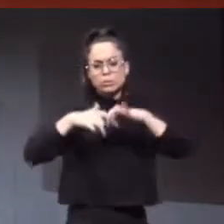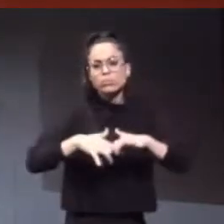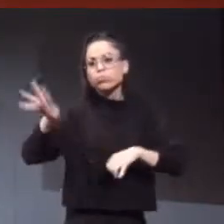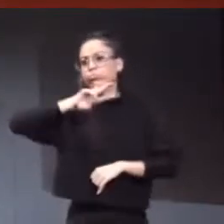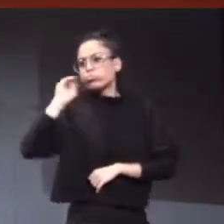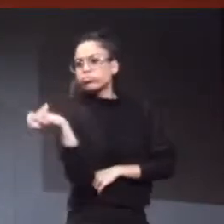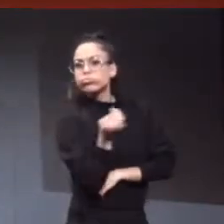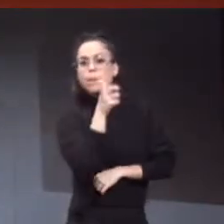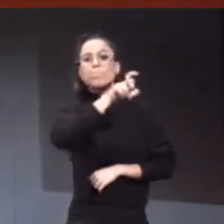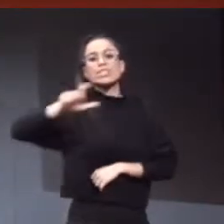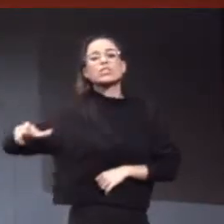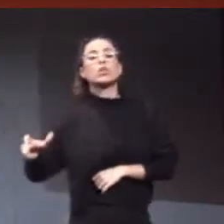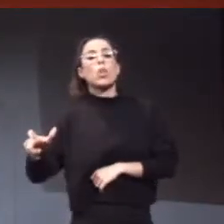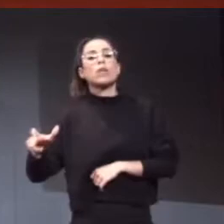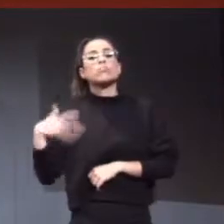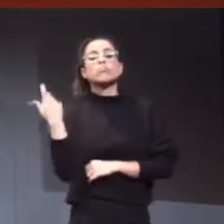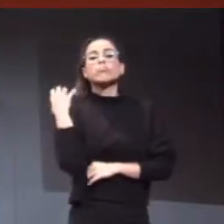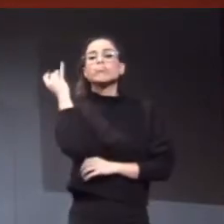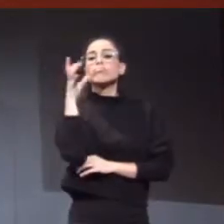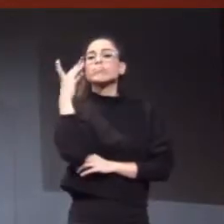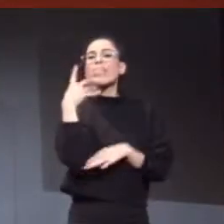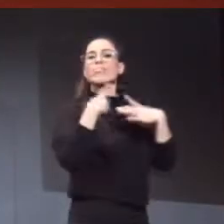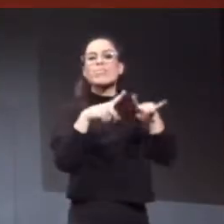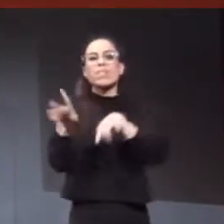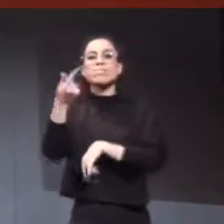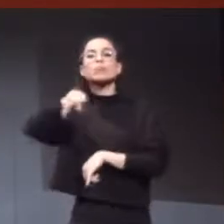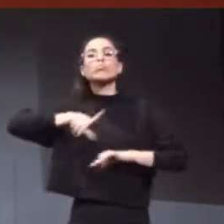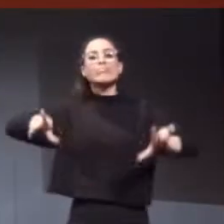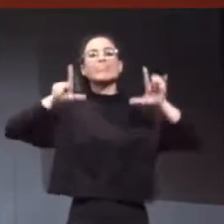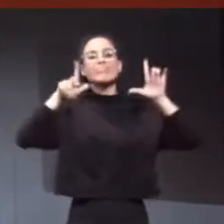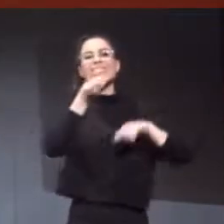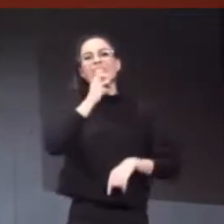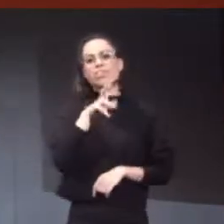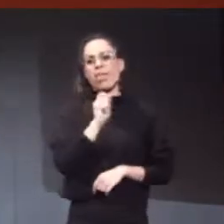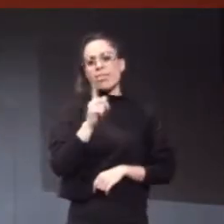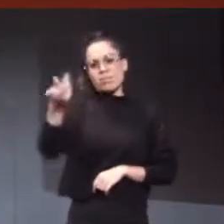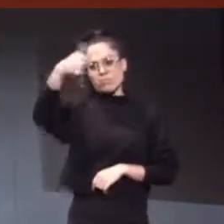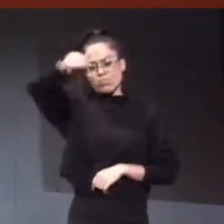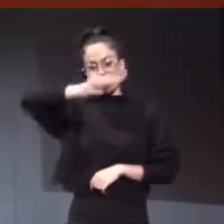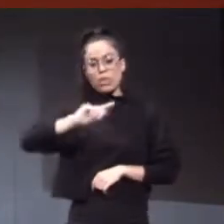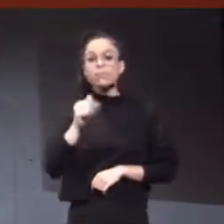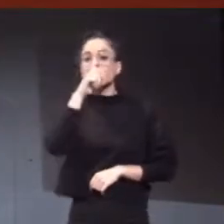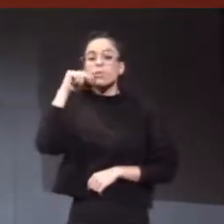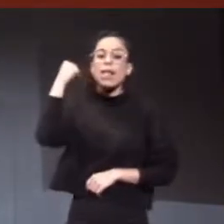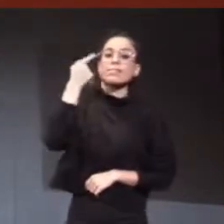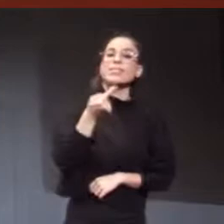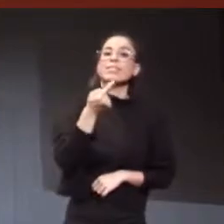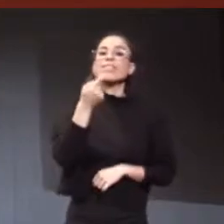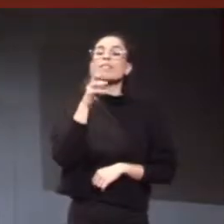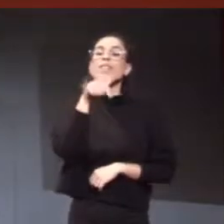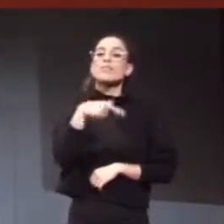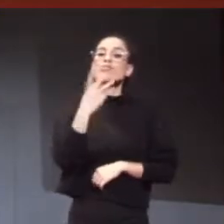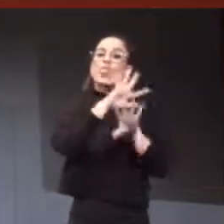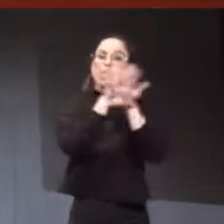ezberdinen eskutik eta beti zuek protagonistak. Urrengo bideoan ikasturtearen laburpentxo bat ikusiko